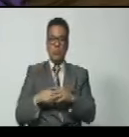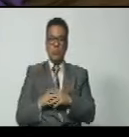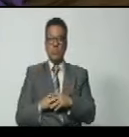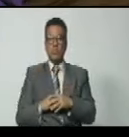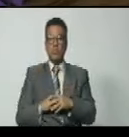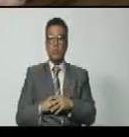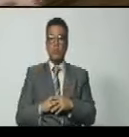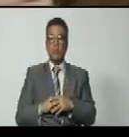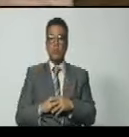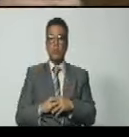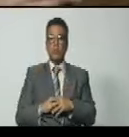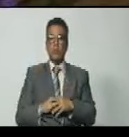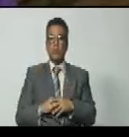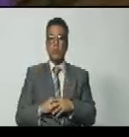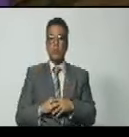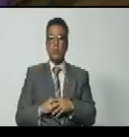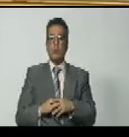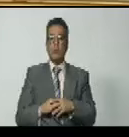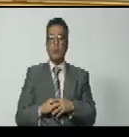presidente.